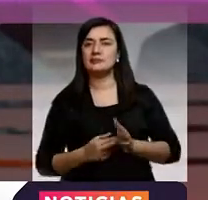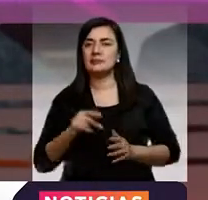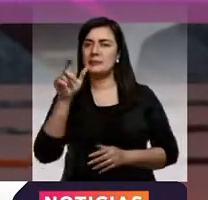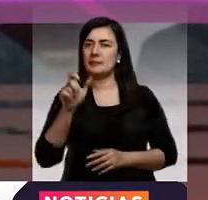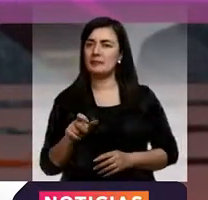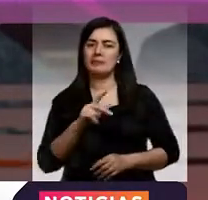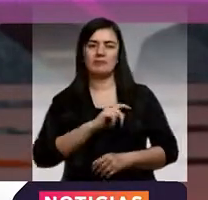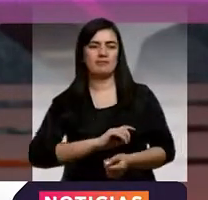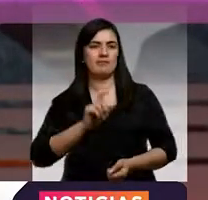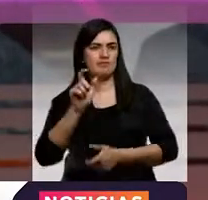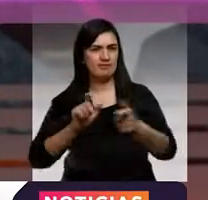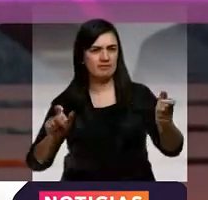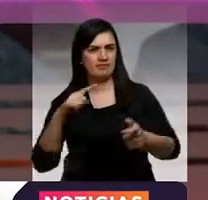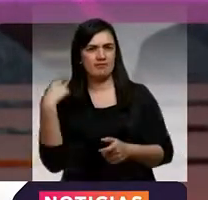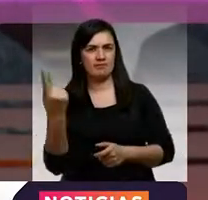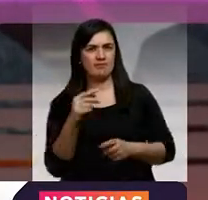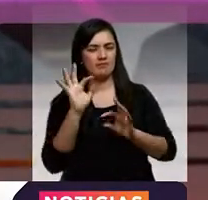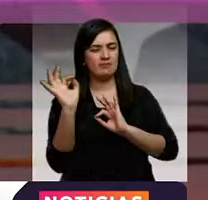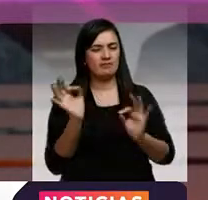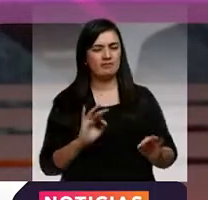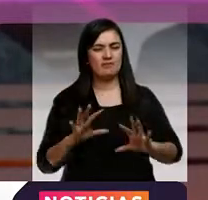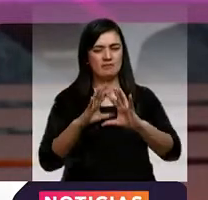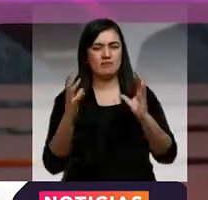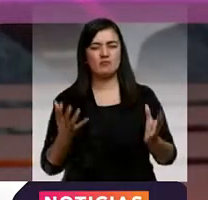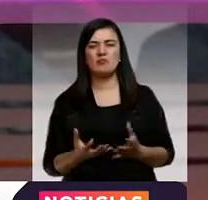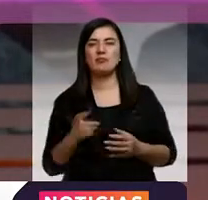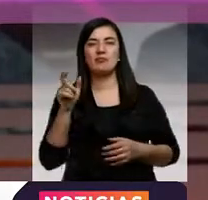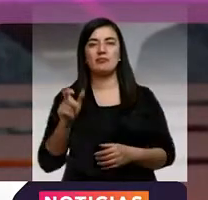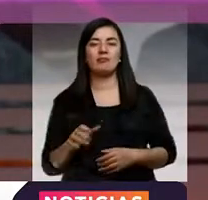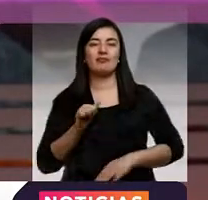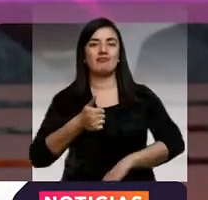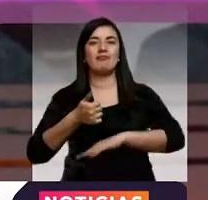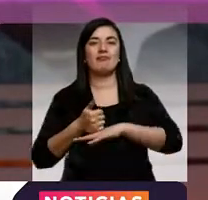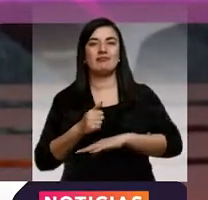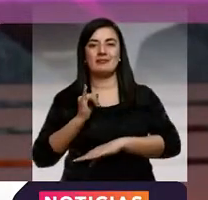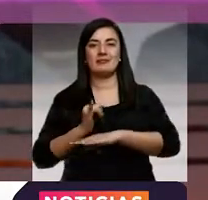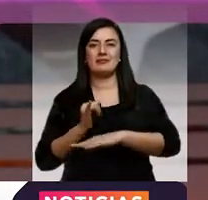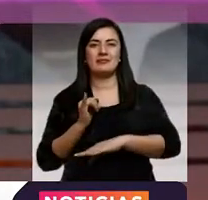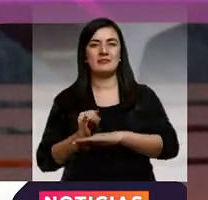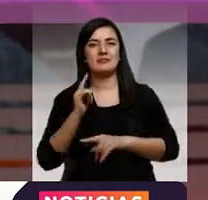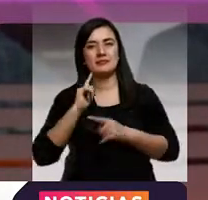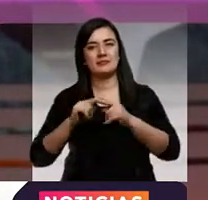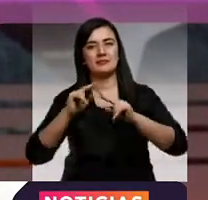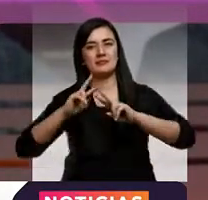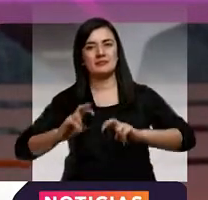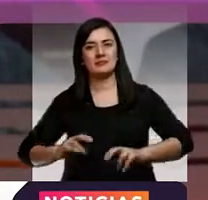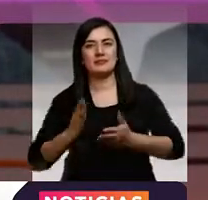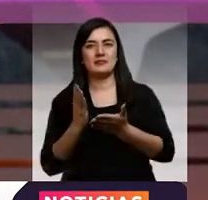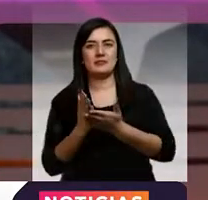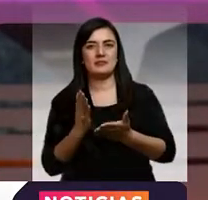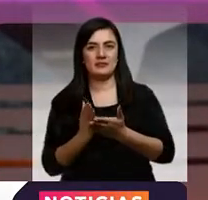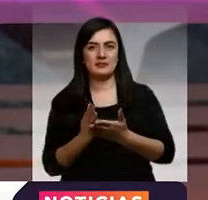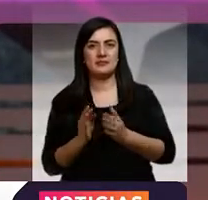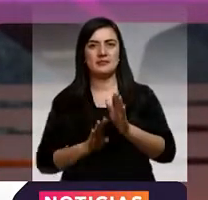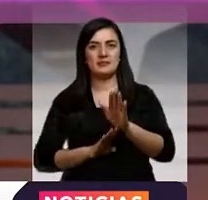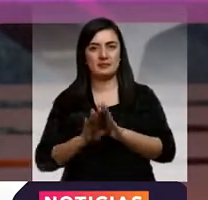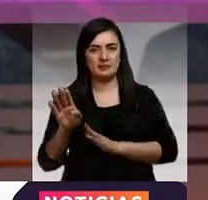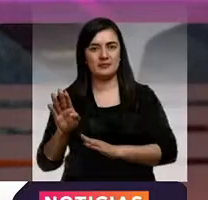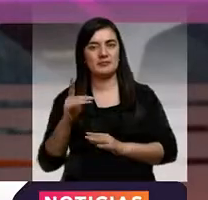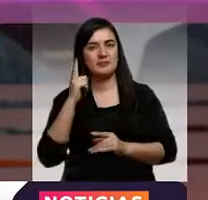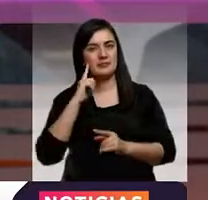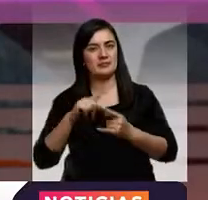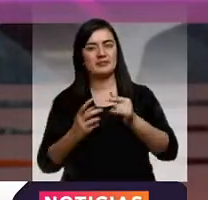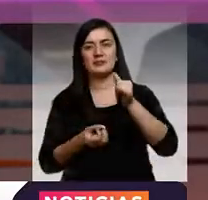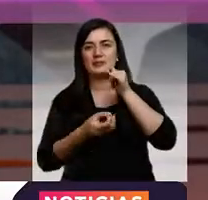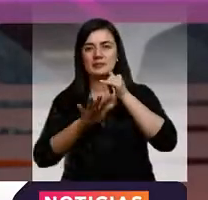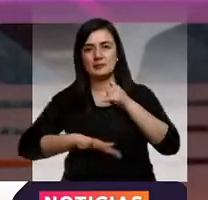personalidades y organizaciones del deporte mundial. Se trata del director del Instituto para la Investigación Educativa y el Desarrollo Pedagógico de